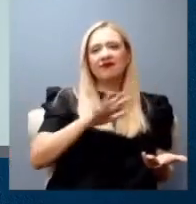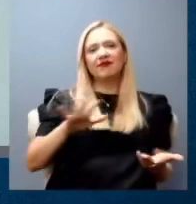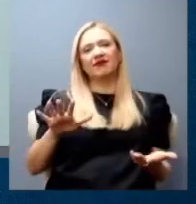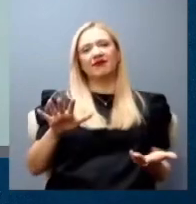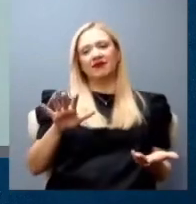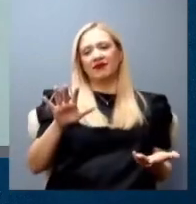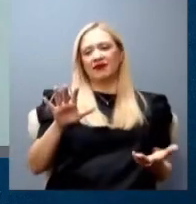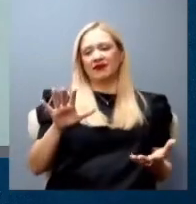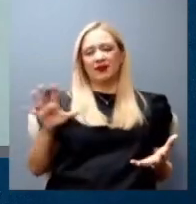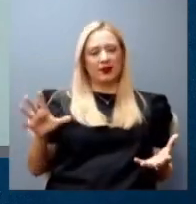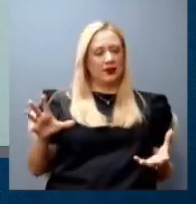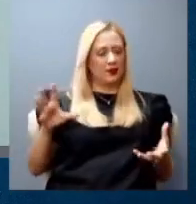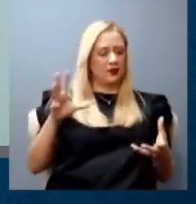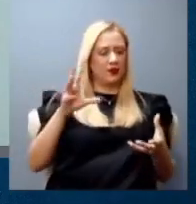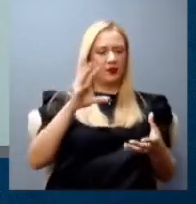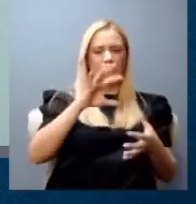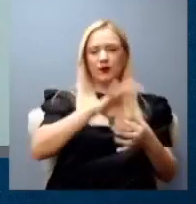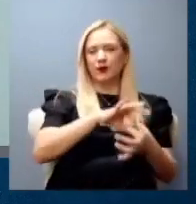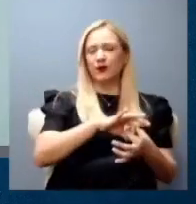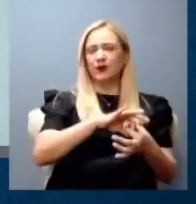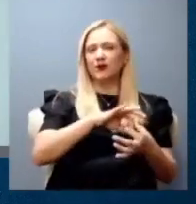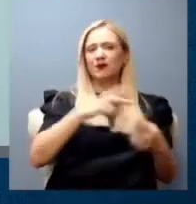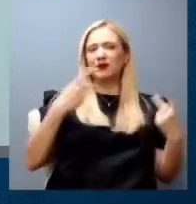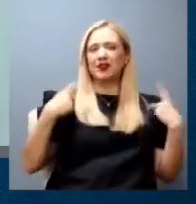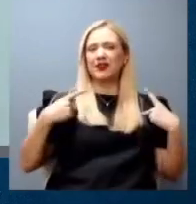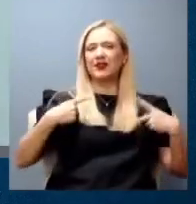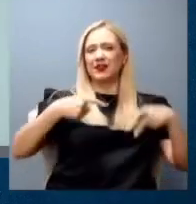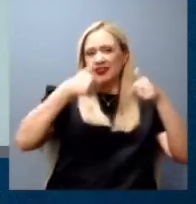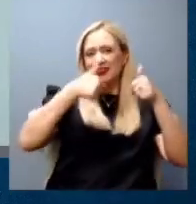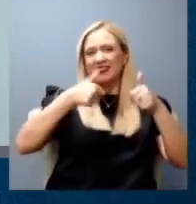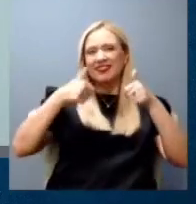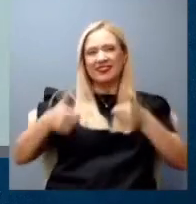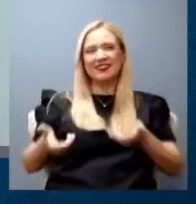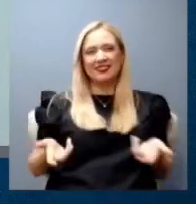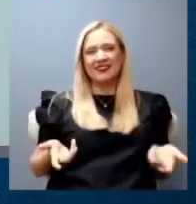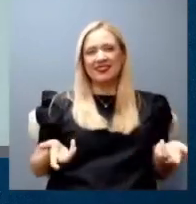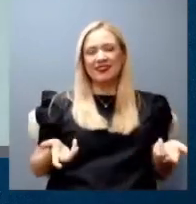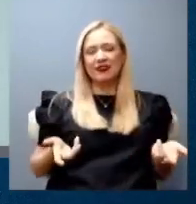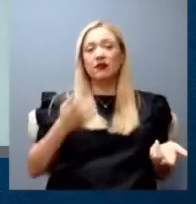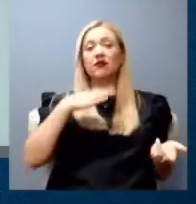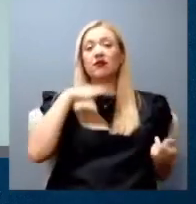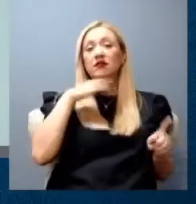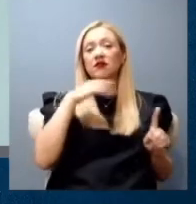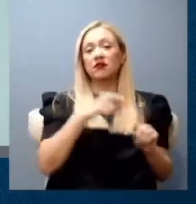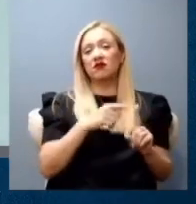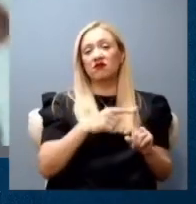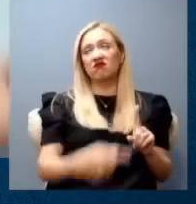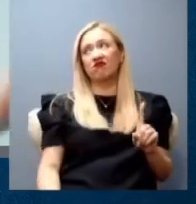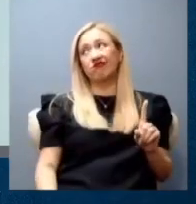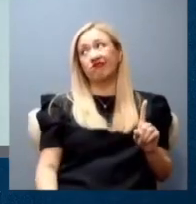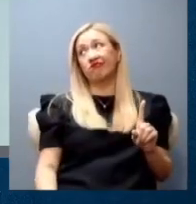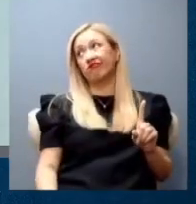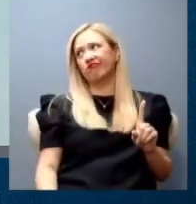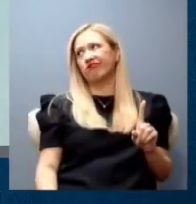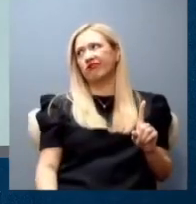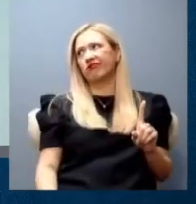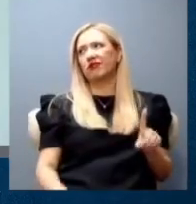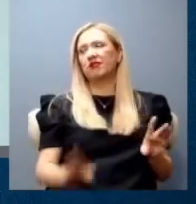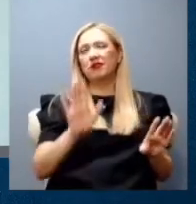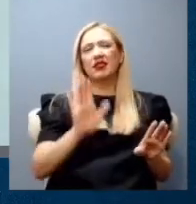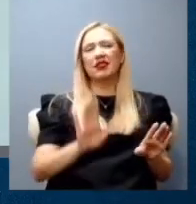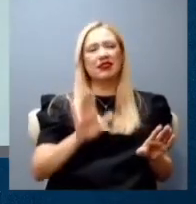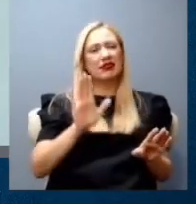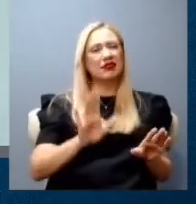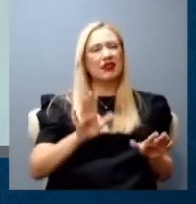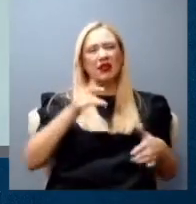estén dentro de la sociedad. Entonces la impunidad de por sí ya es, digamos, representa el pantano en